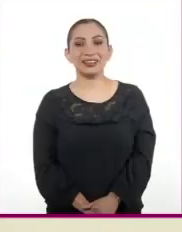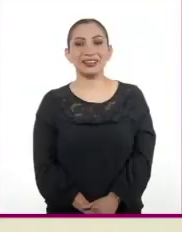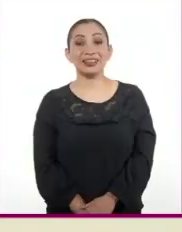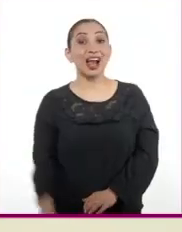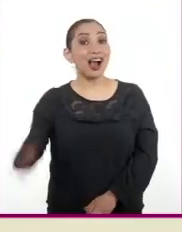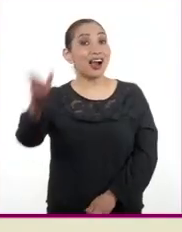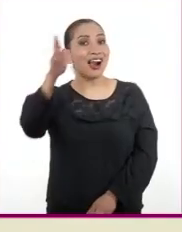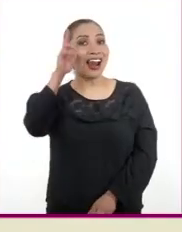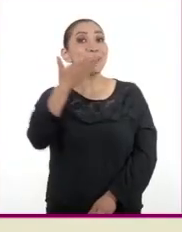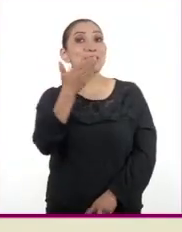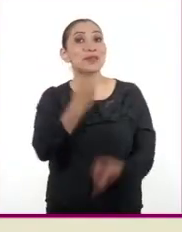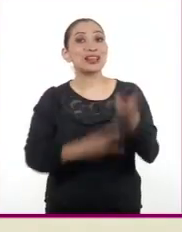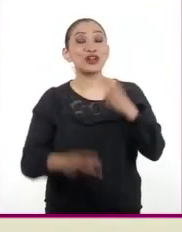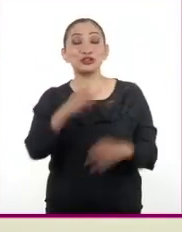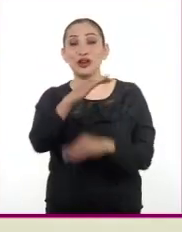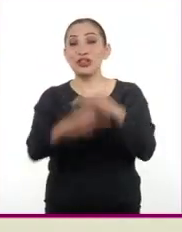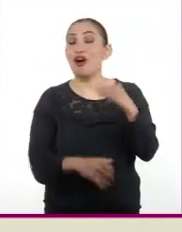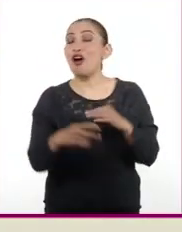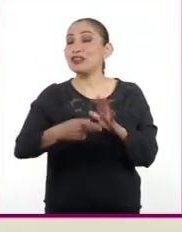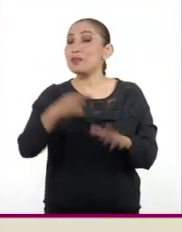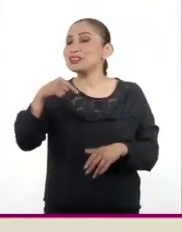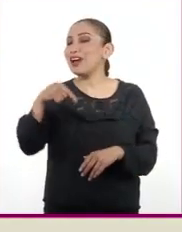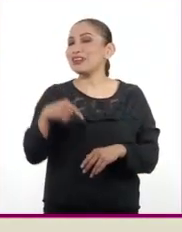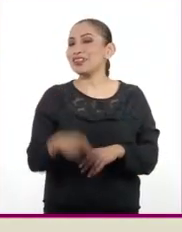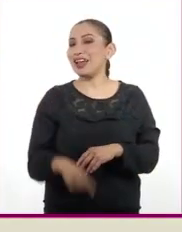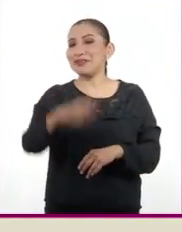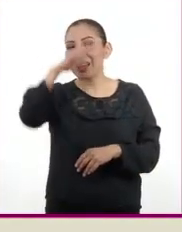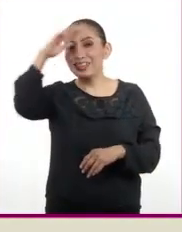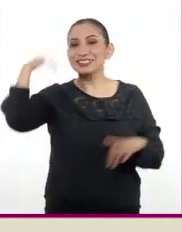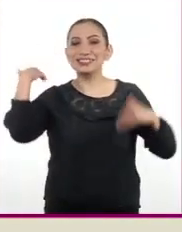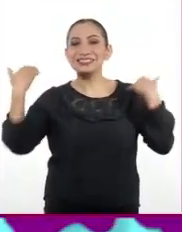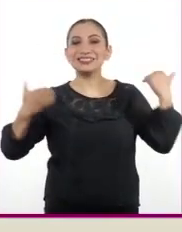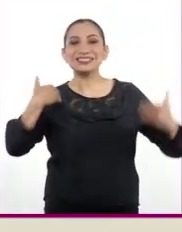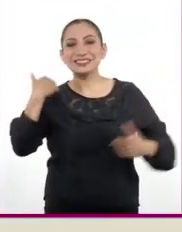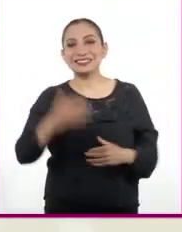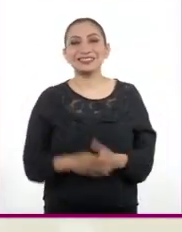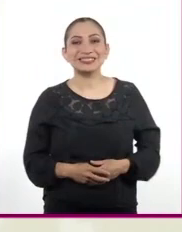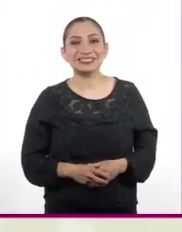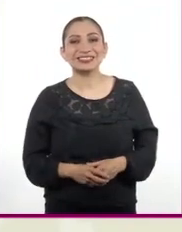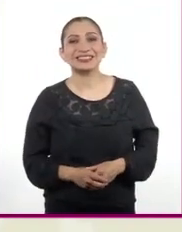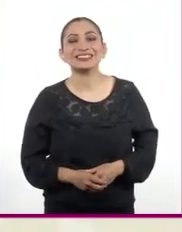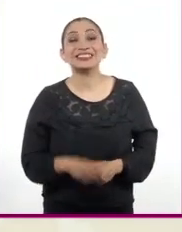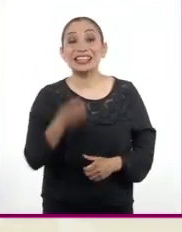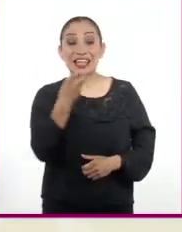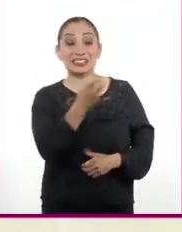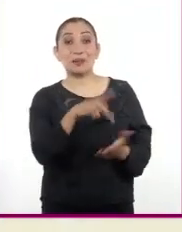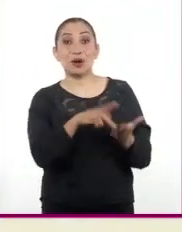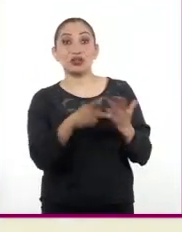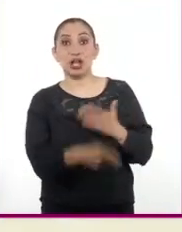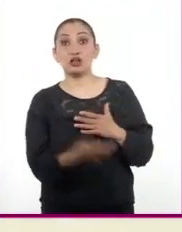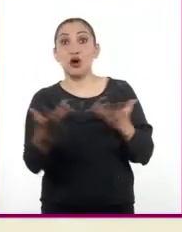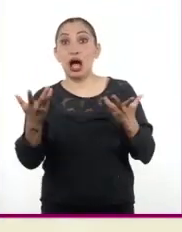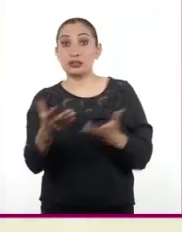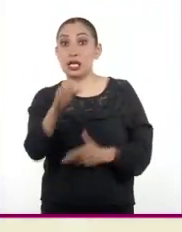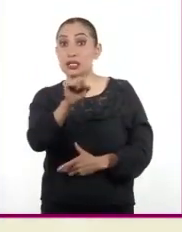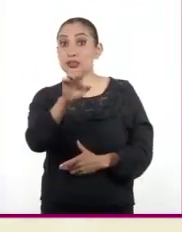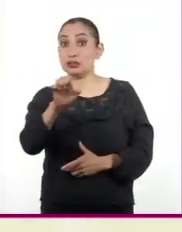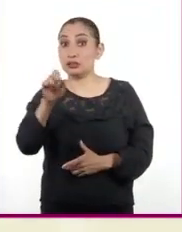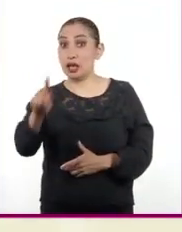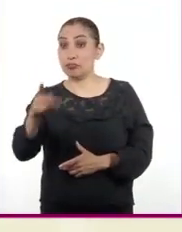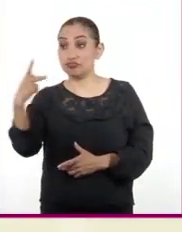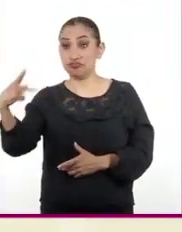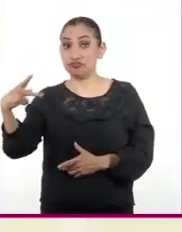¿Qué tal? Bienvenidas y bienvenidos a un programa más de Verano Divertido. Un proyecto creado por la Secretaría de